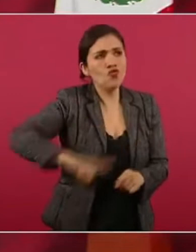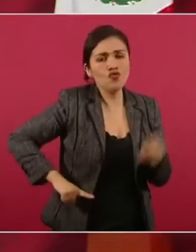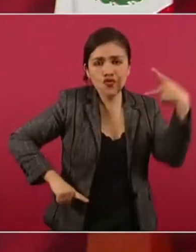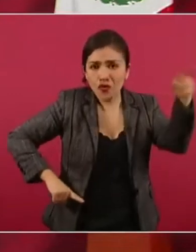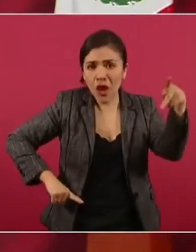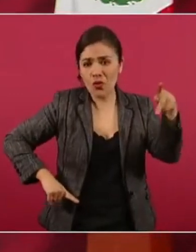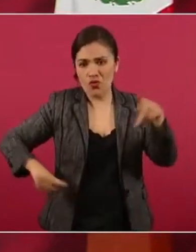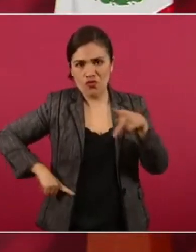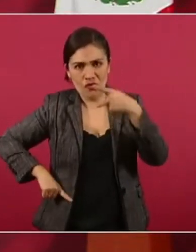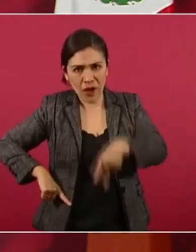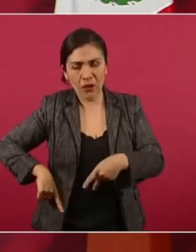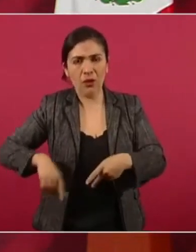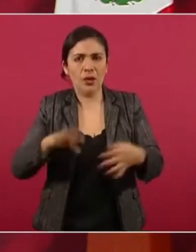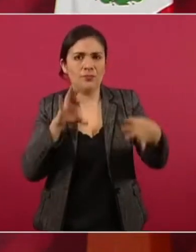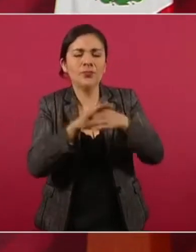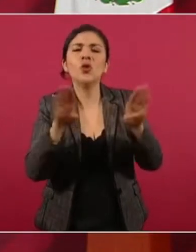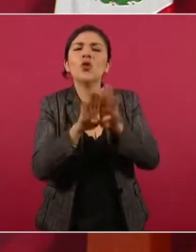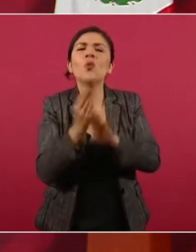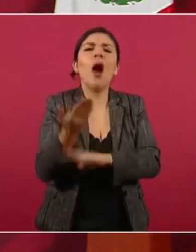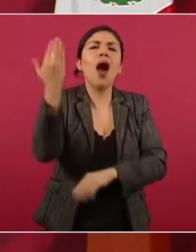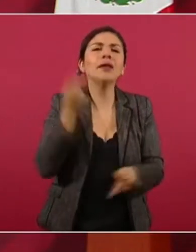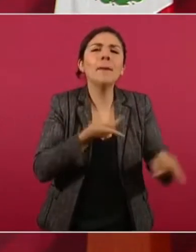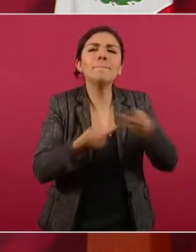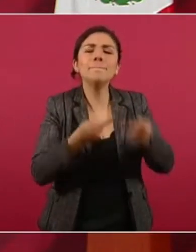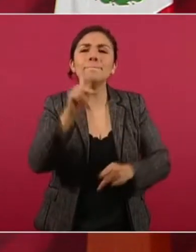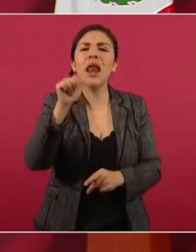gobiernos, como fue el Plan Bracero,